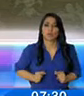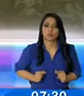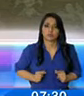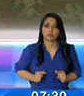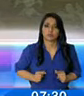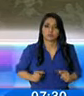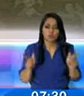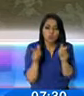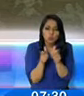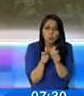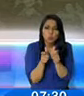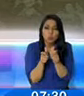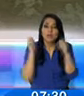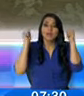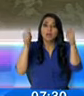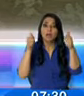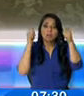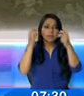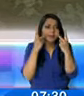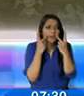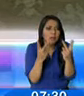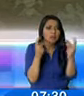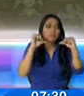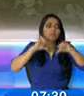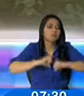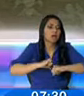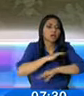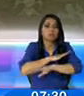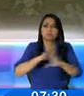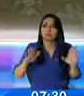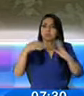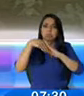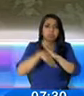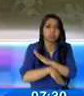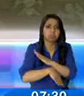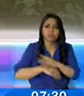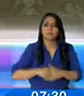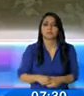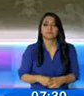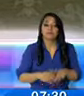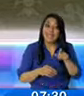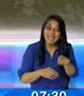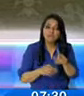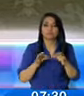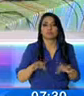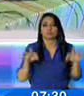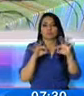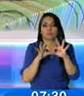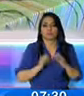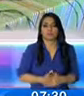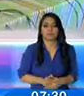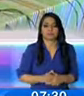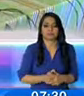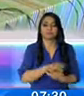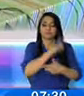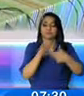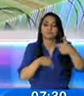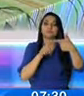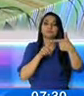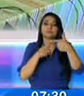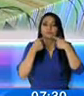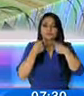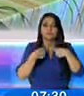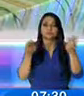francamente en campaña los encontré en condiciones casi deplorables eso no puede ocurrir el segundo anuncio fue la